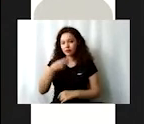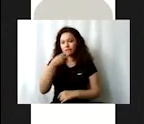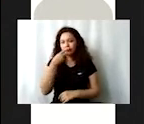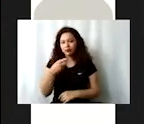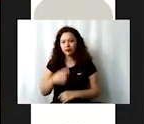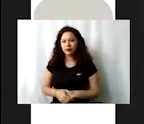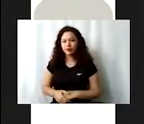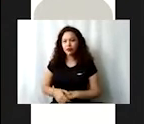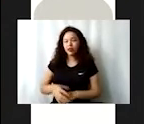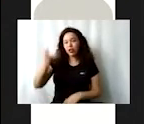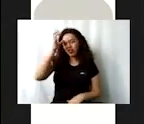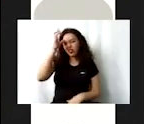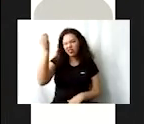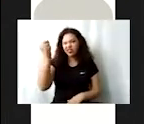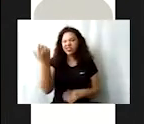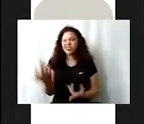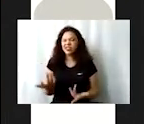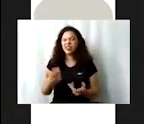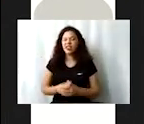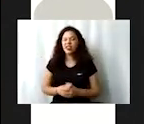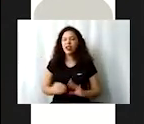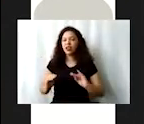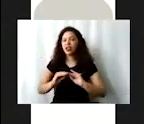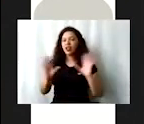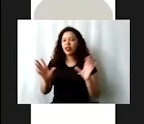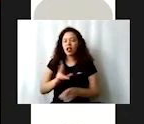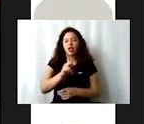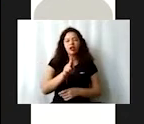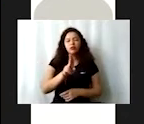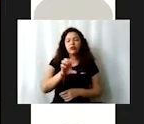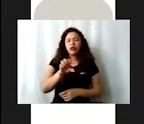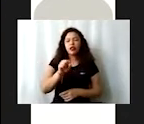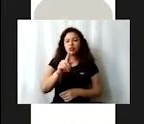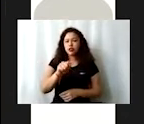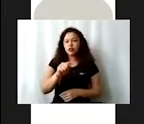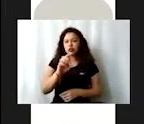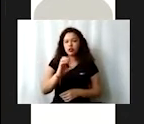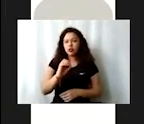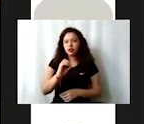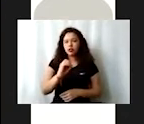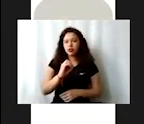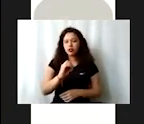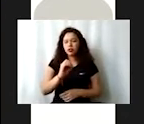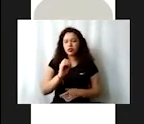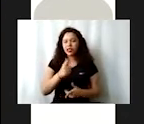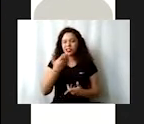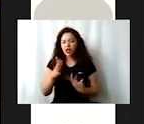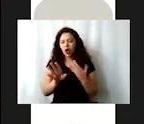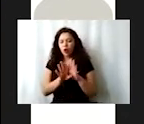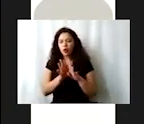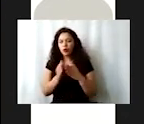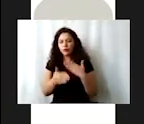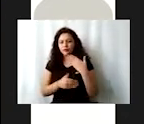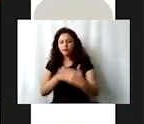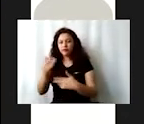este concepto, por supuesto, de puesto, es consecuencia precisamente de la